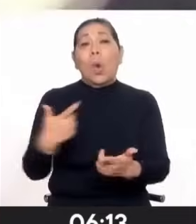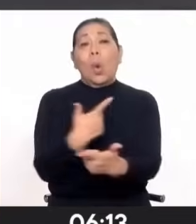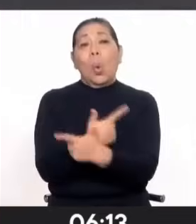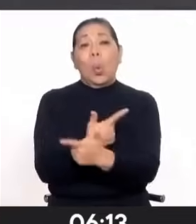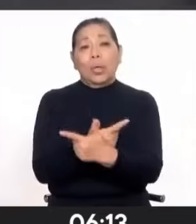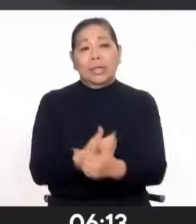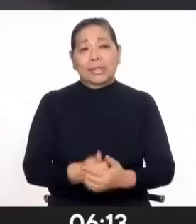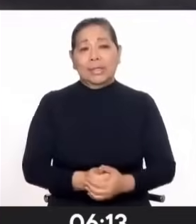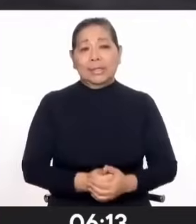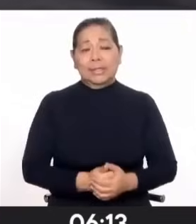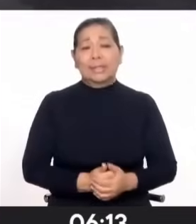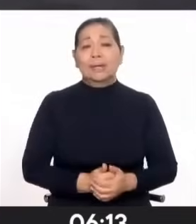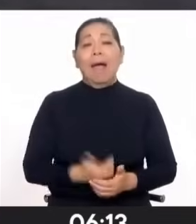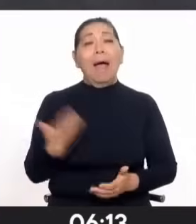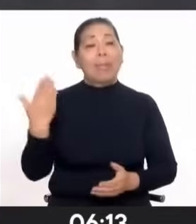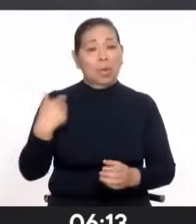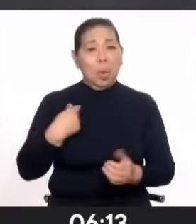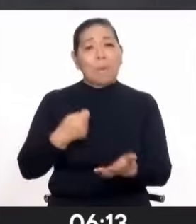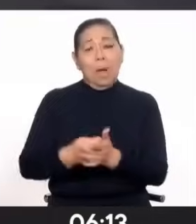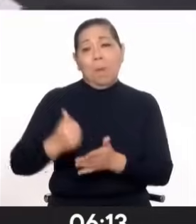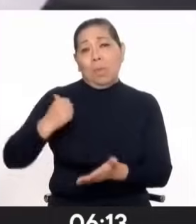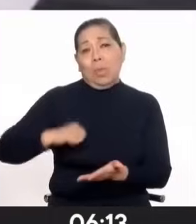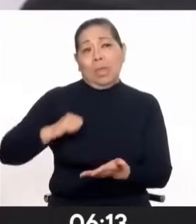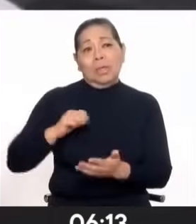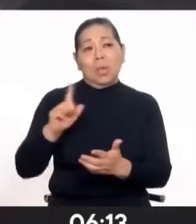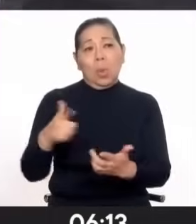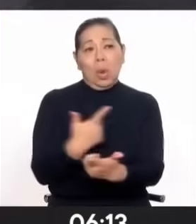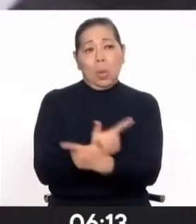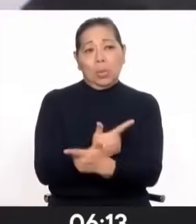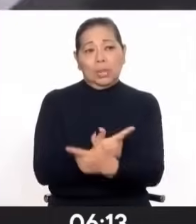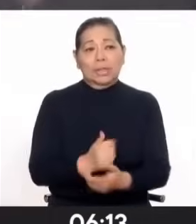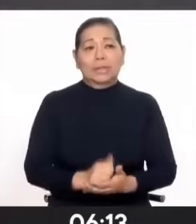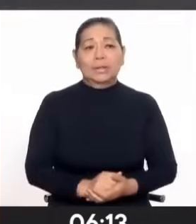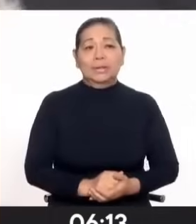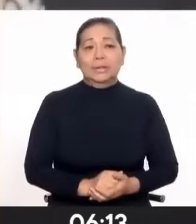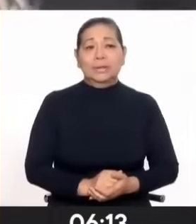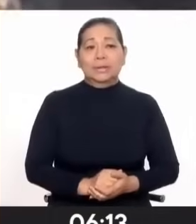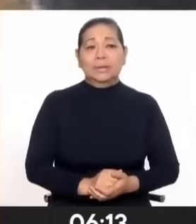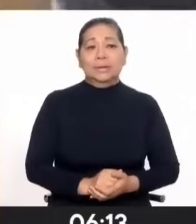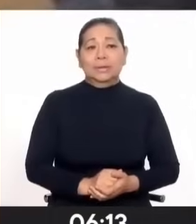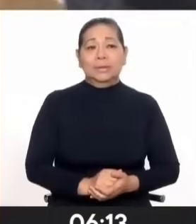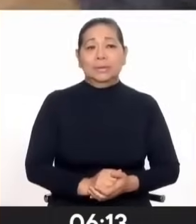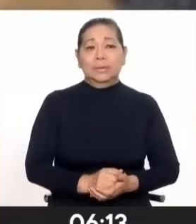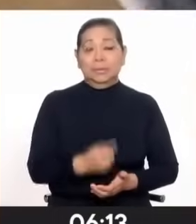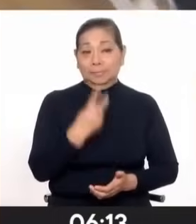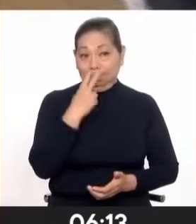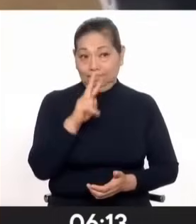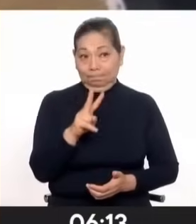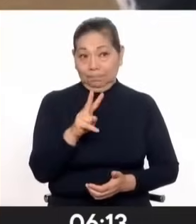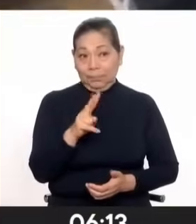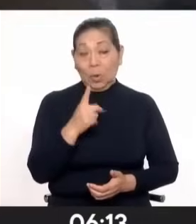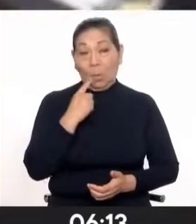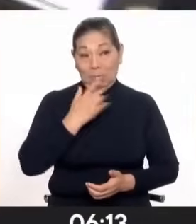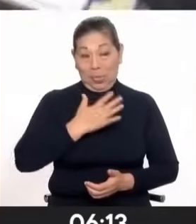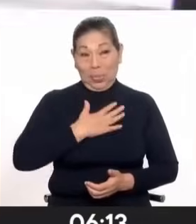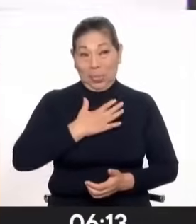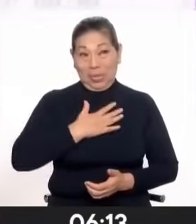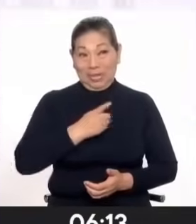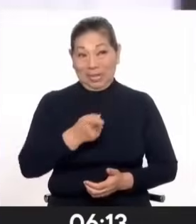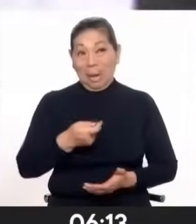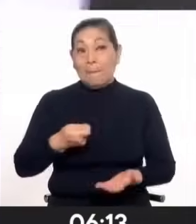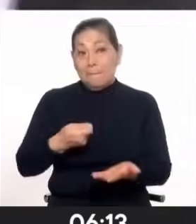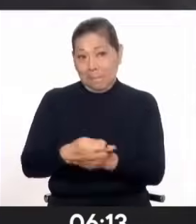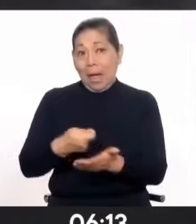¿ya? Sí, Omar, te escucho, Omar, mientras el caballero va mostrando, te voy escuchando, Omar. Aprovechando que estás con el señor ahí, que es uno de los propietarios de